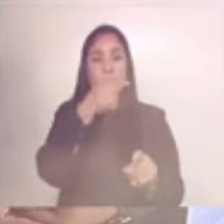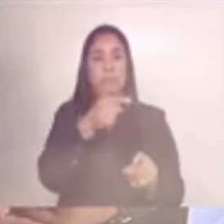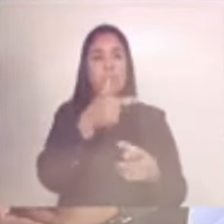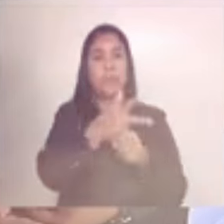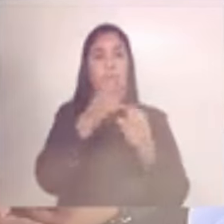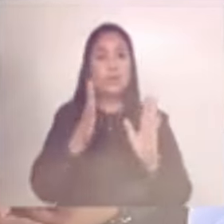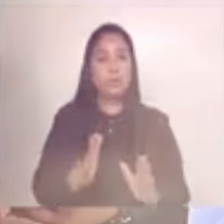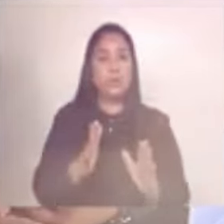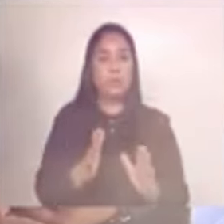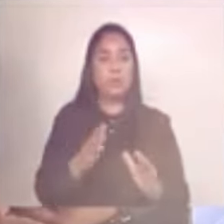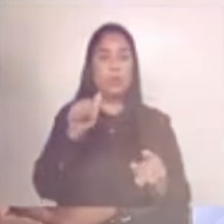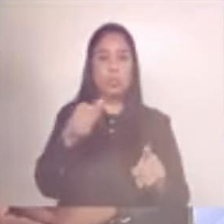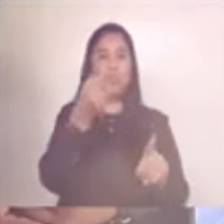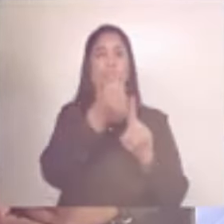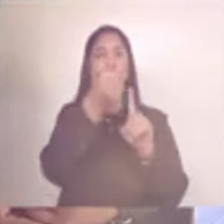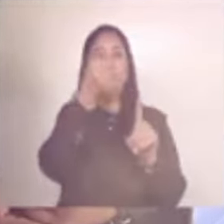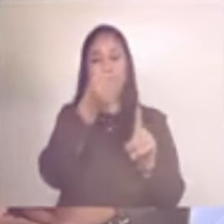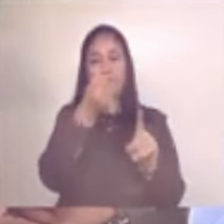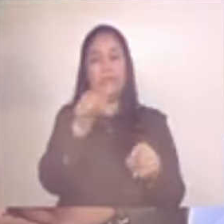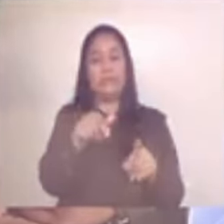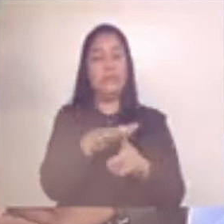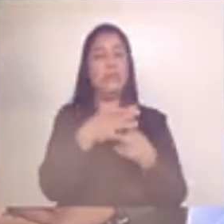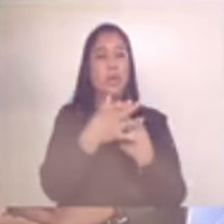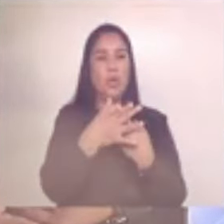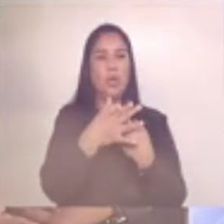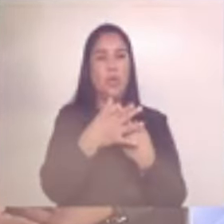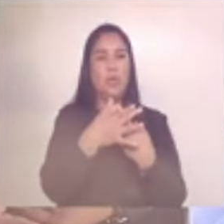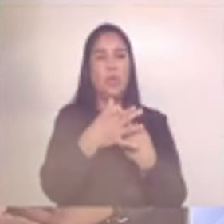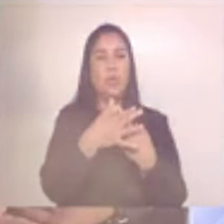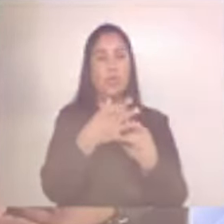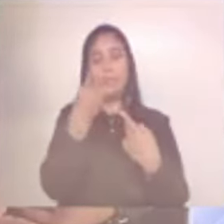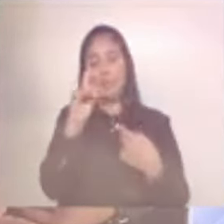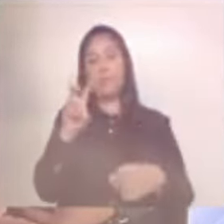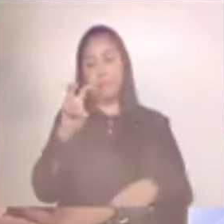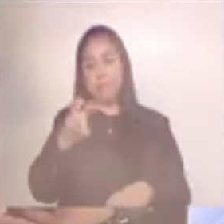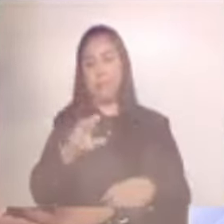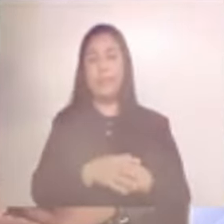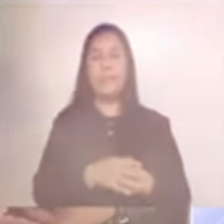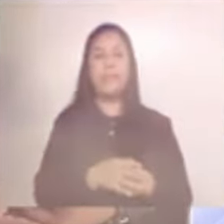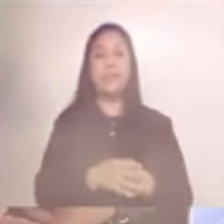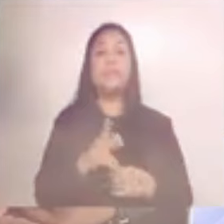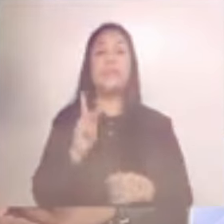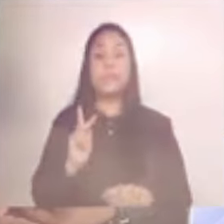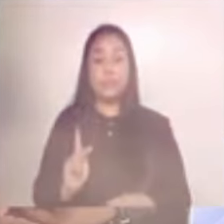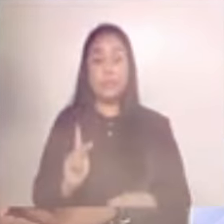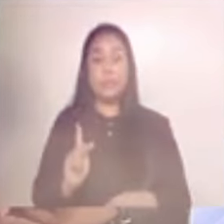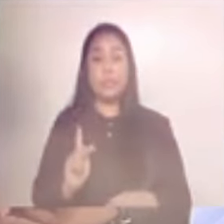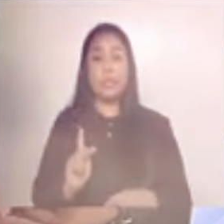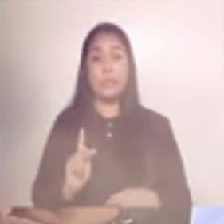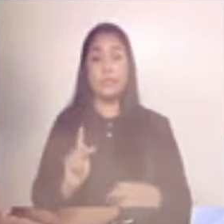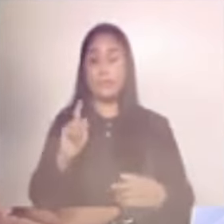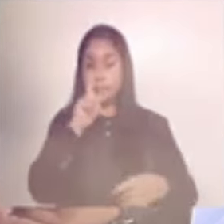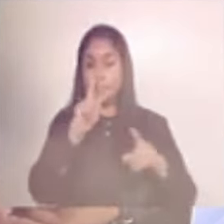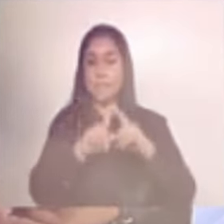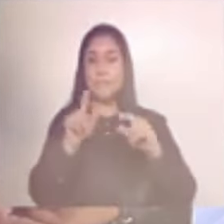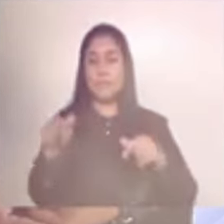guatemaltecos y guatemaltecas que ahorita están en una situación de necesidad y en donde